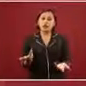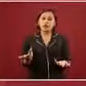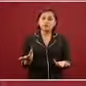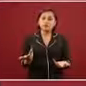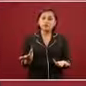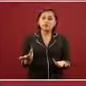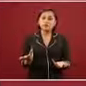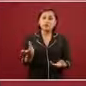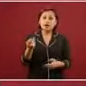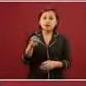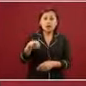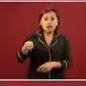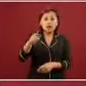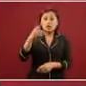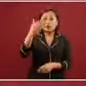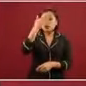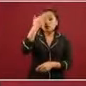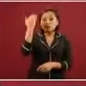derecho a fianza.